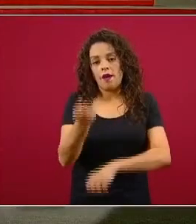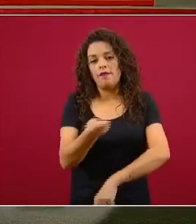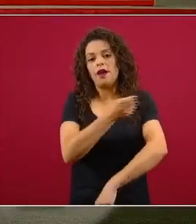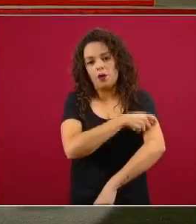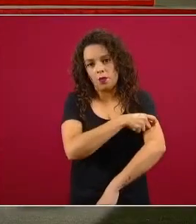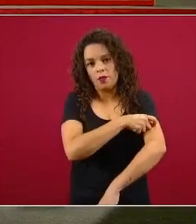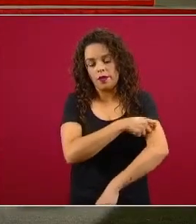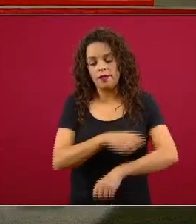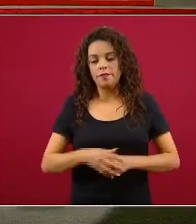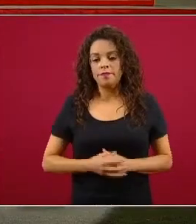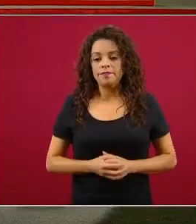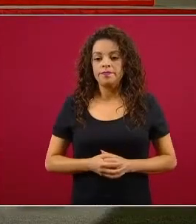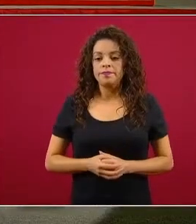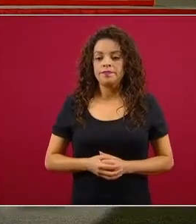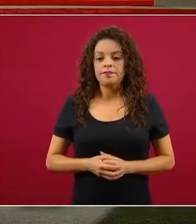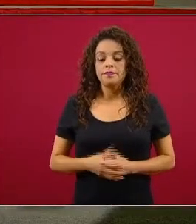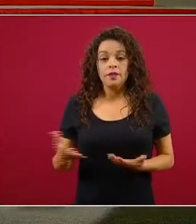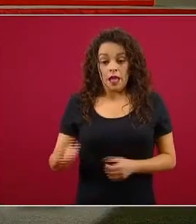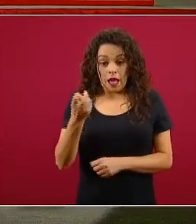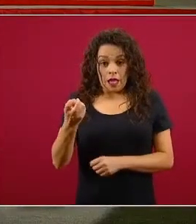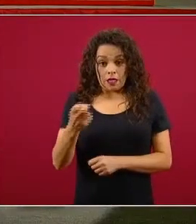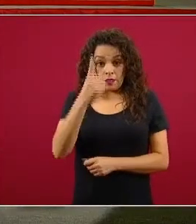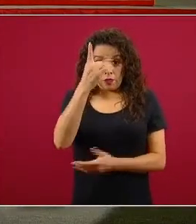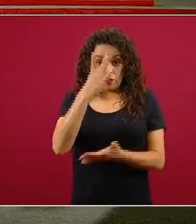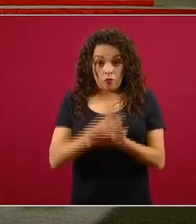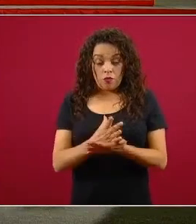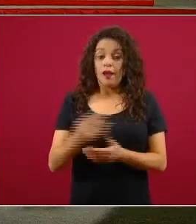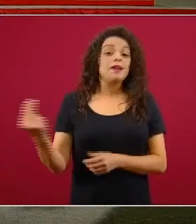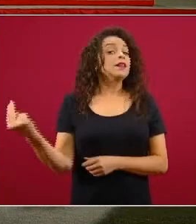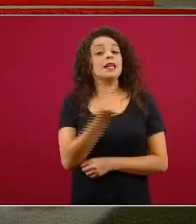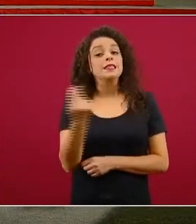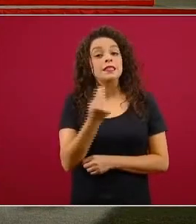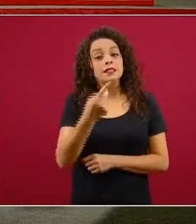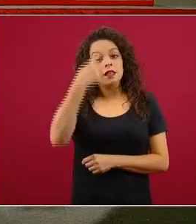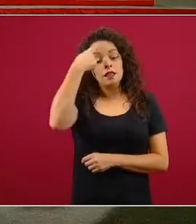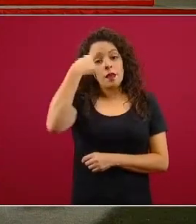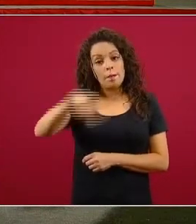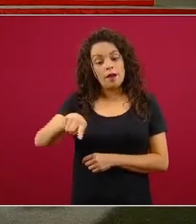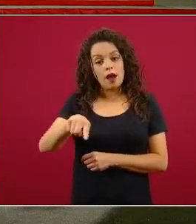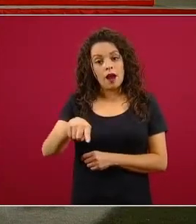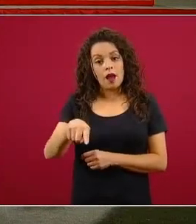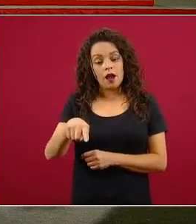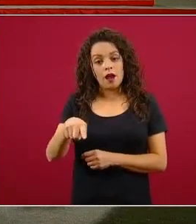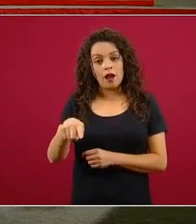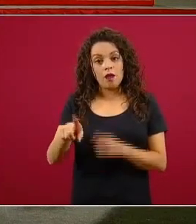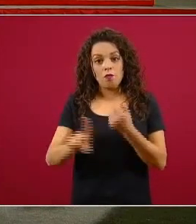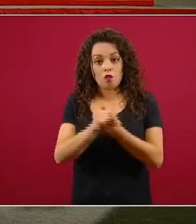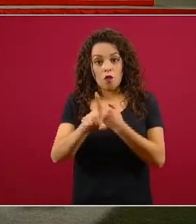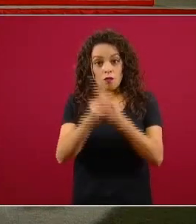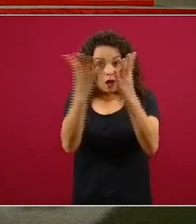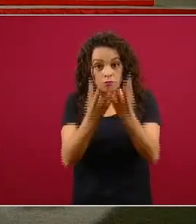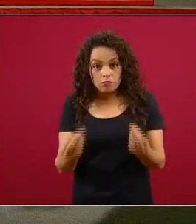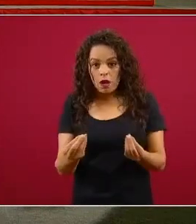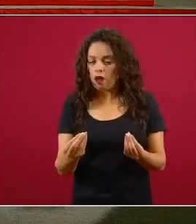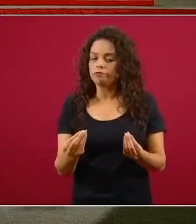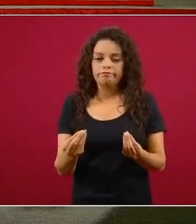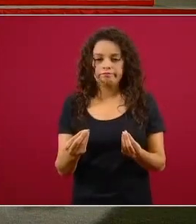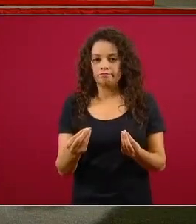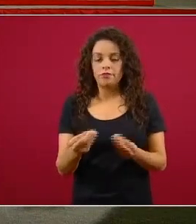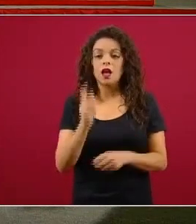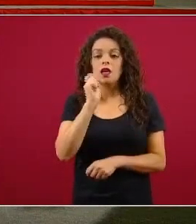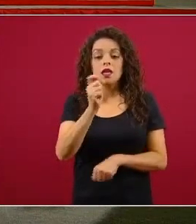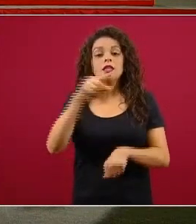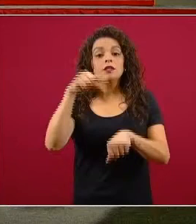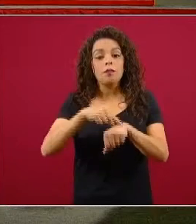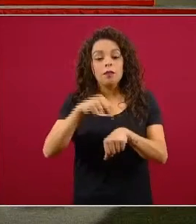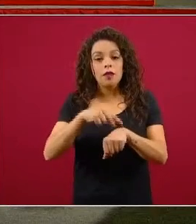La vacuna no es el único elemento necesario para eliminar el problema. El problema clínico, el problema médico, el problema